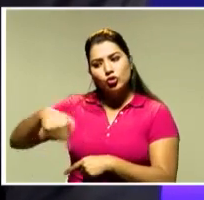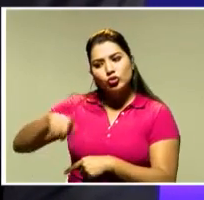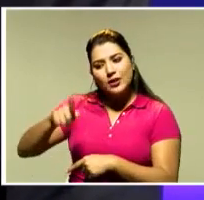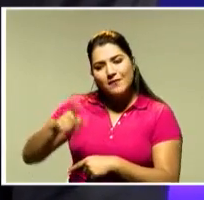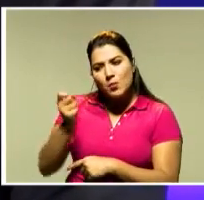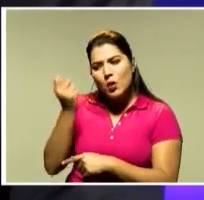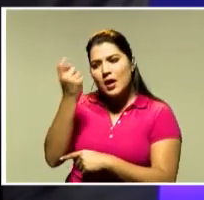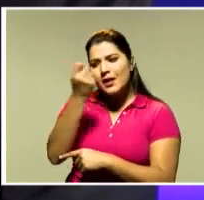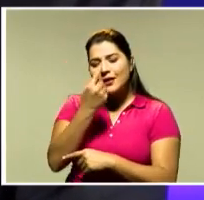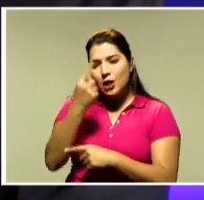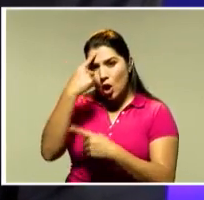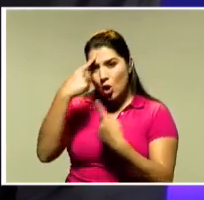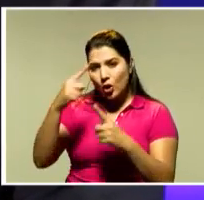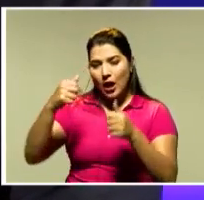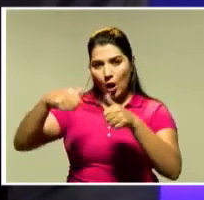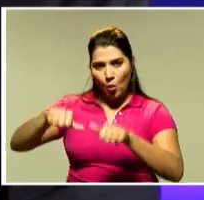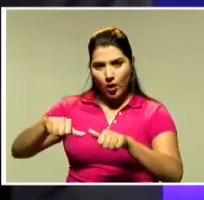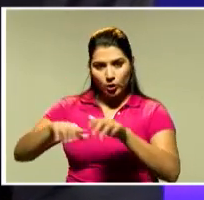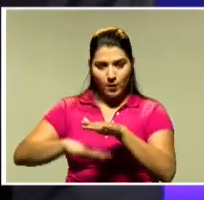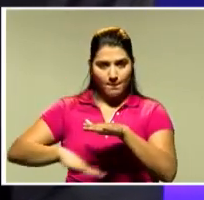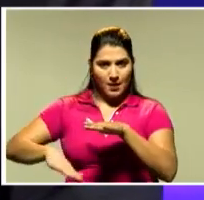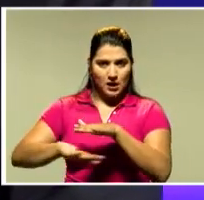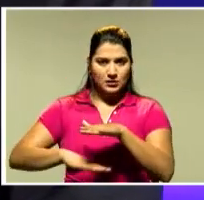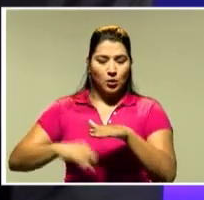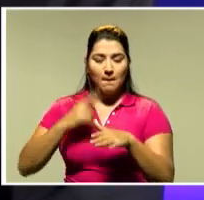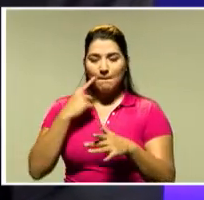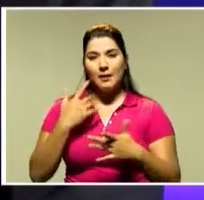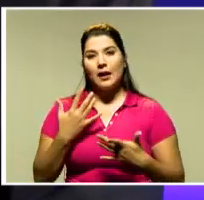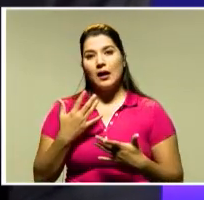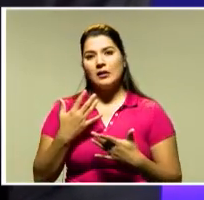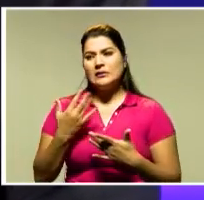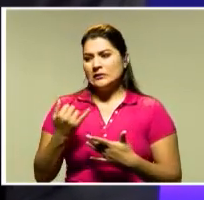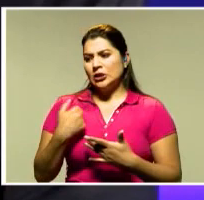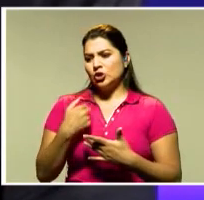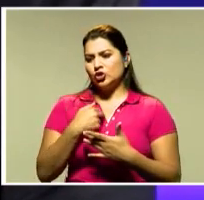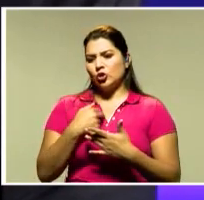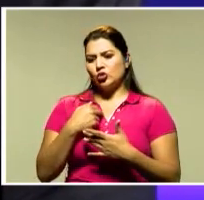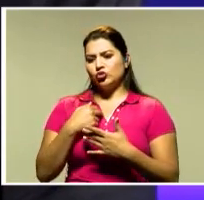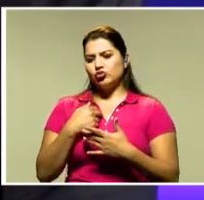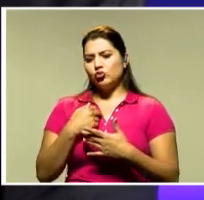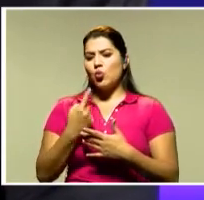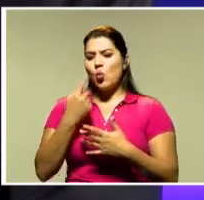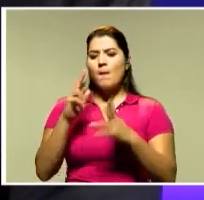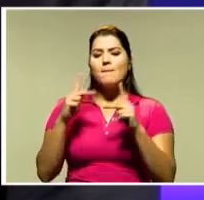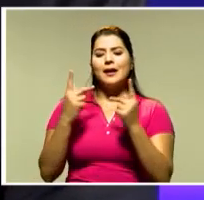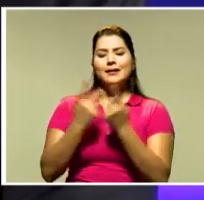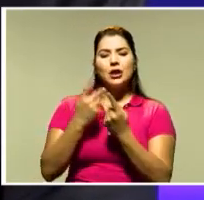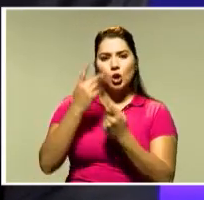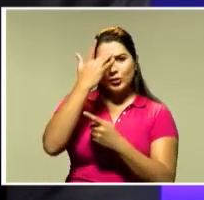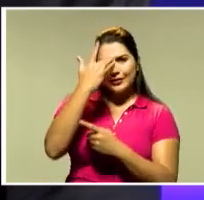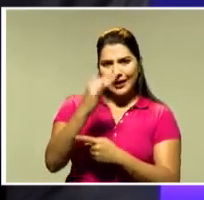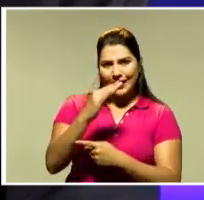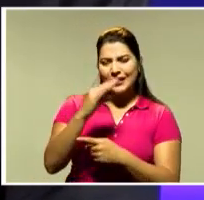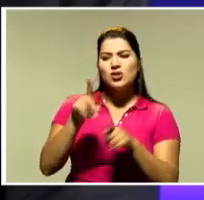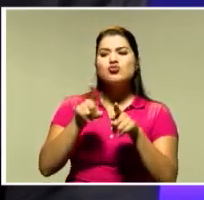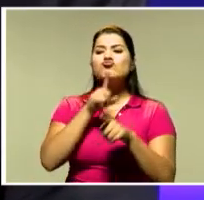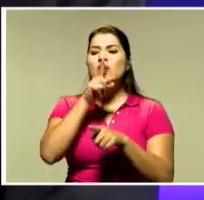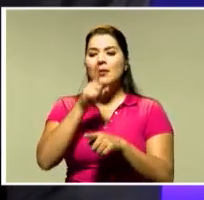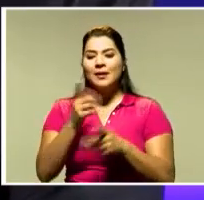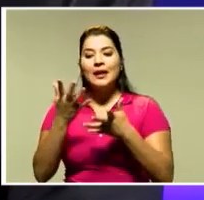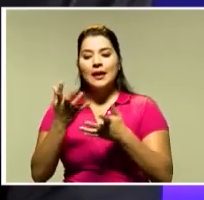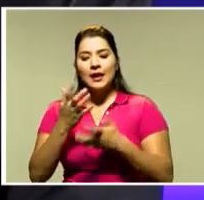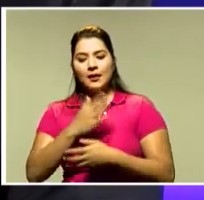llegar a acuerdos básicos para, si somos un partido inteligente y realmente con vocación de